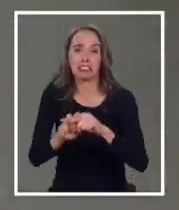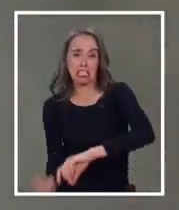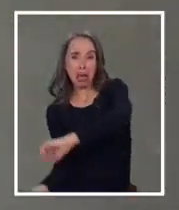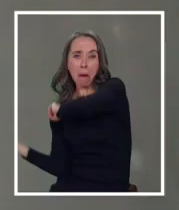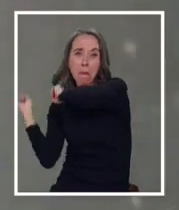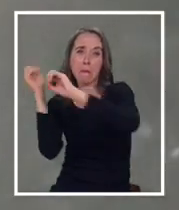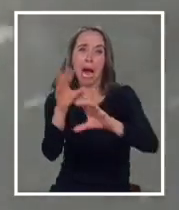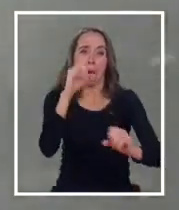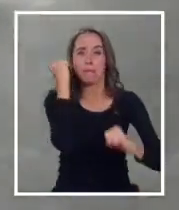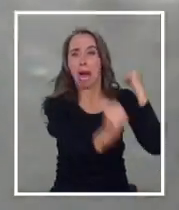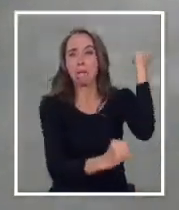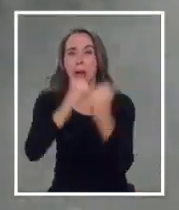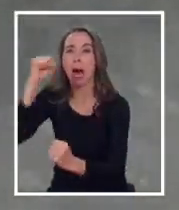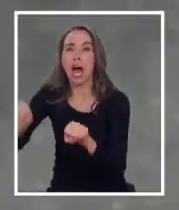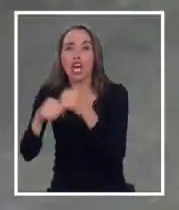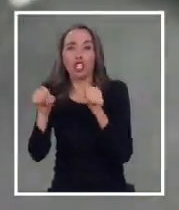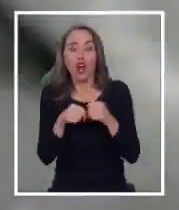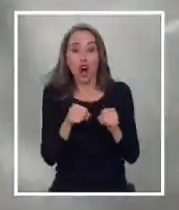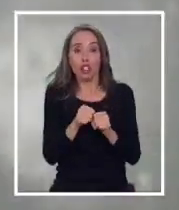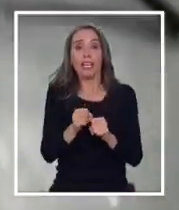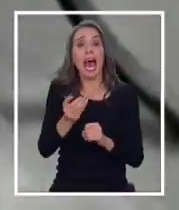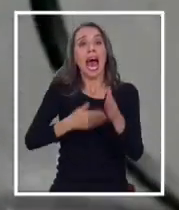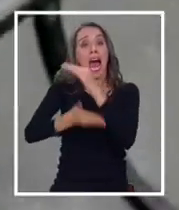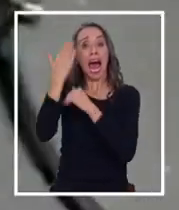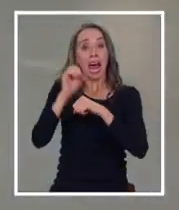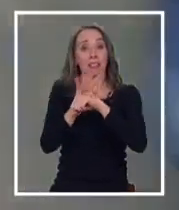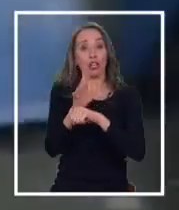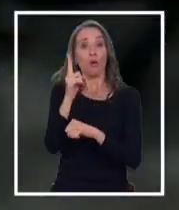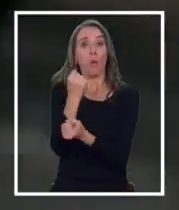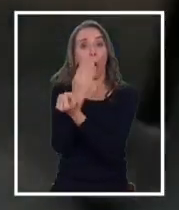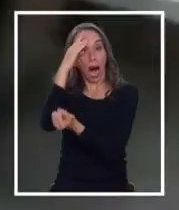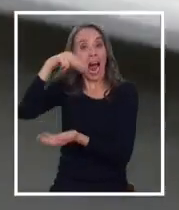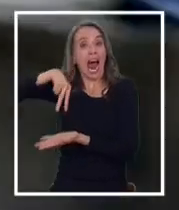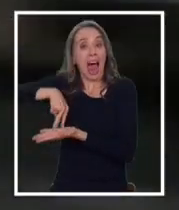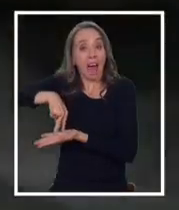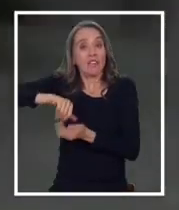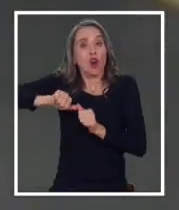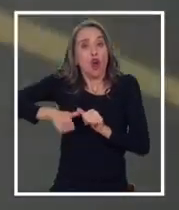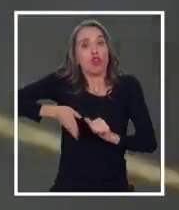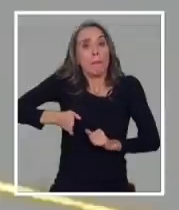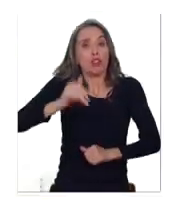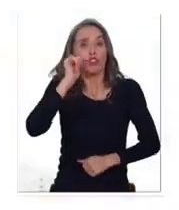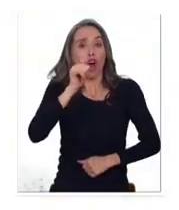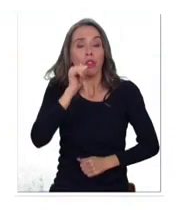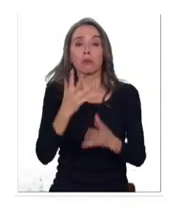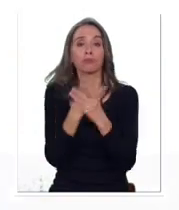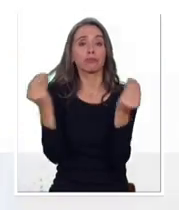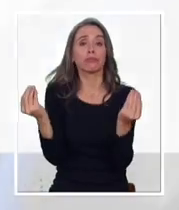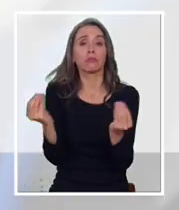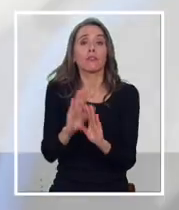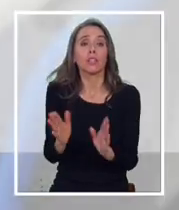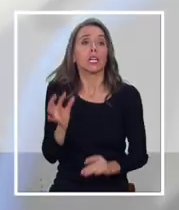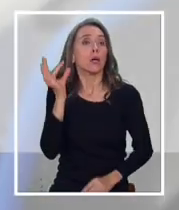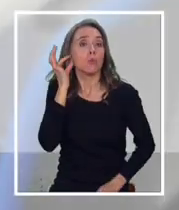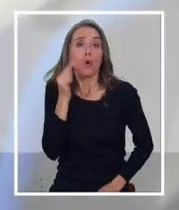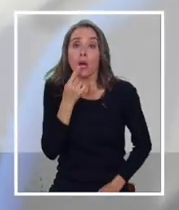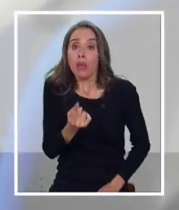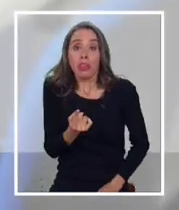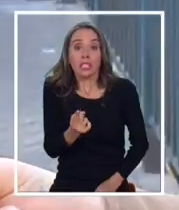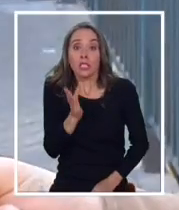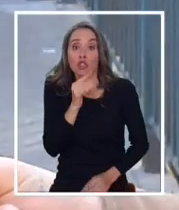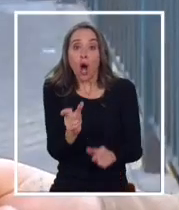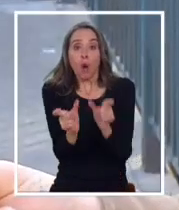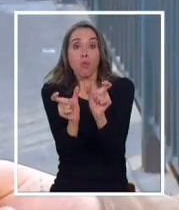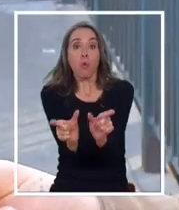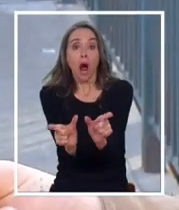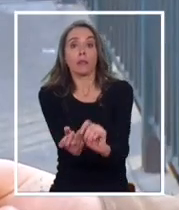mobiliario. Previo a la pandemia había un punto fijo de carabineros que ya no existe en este lugar. No tenemos una vigilancia que